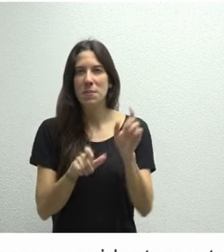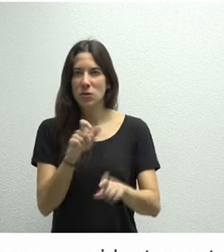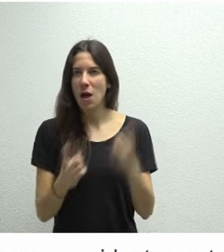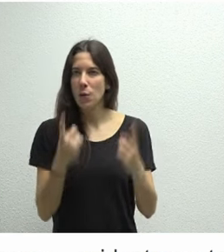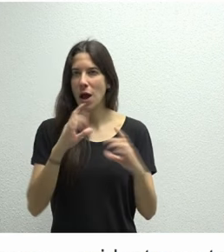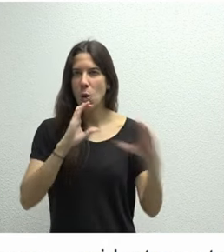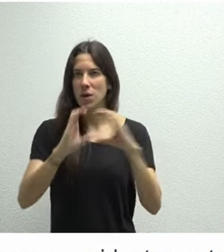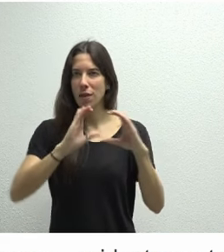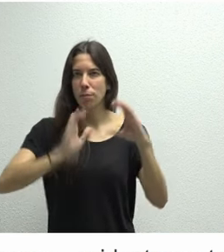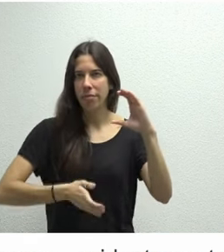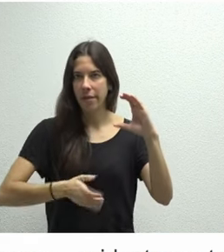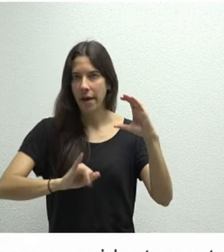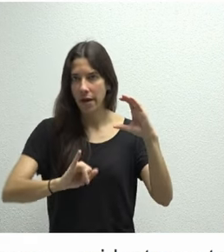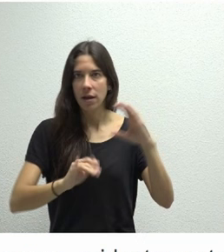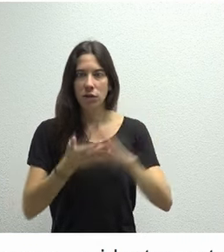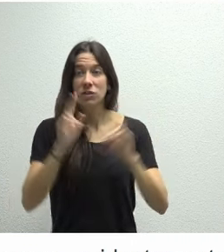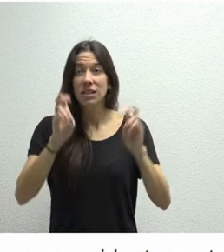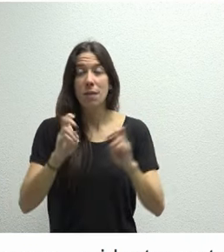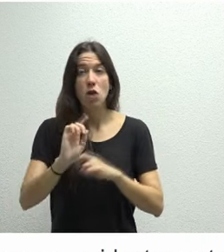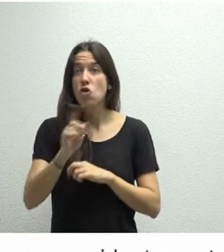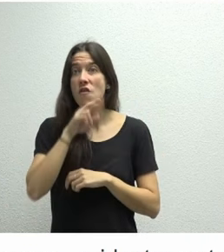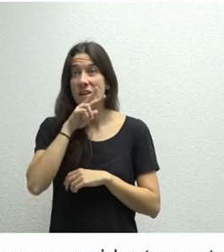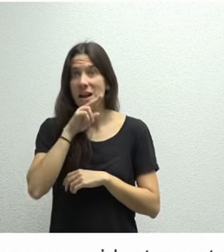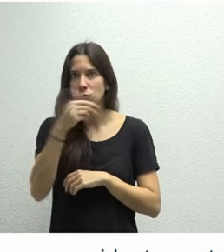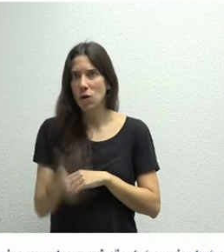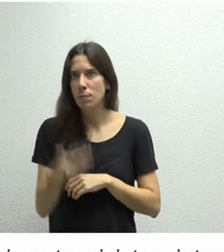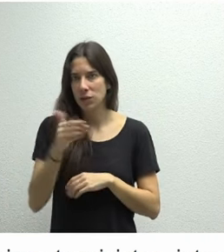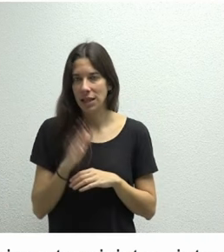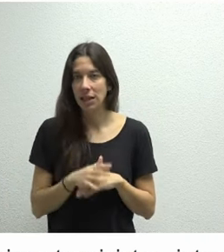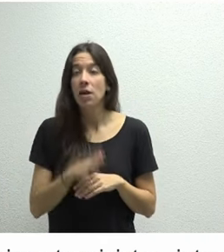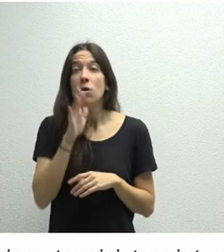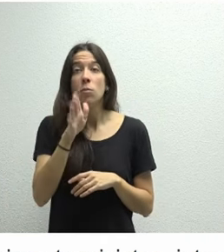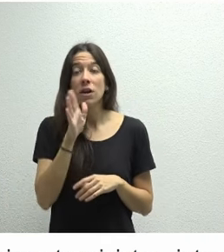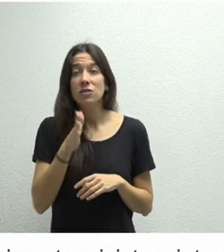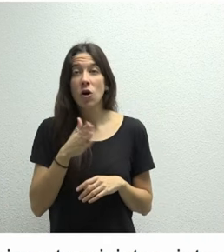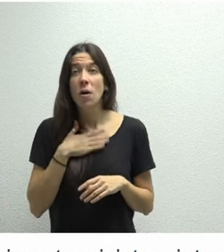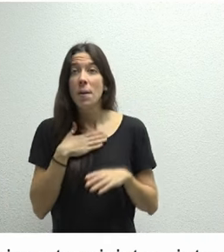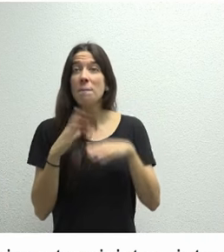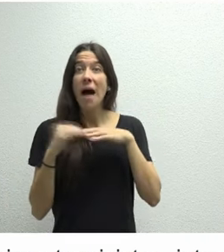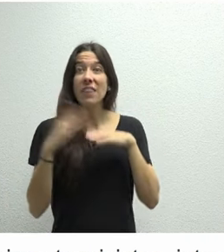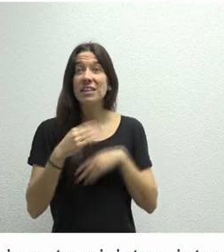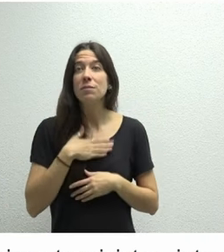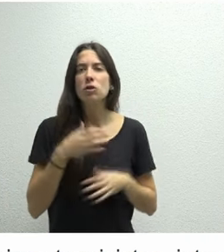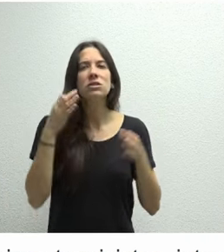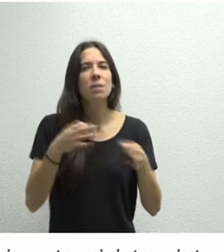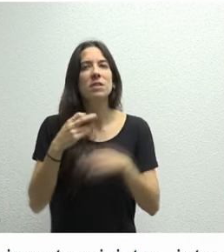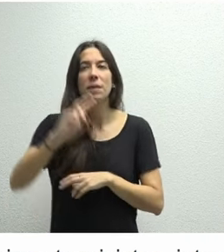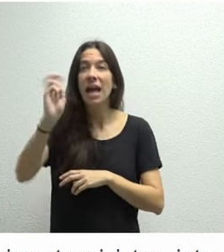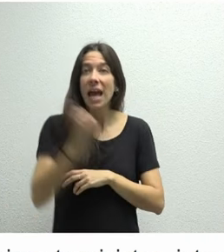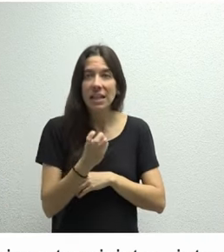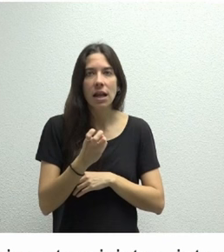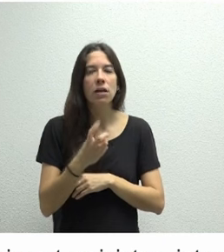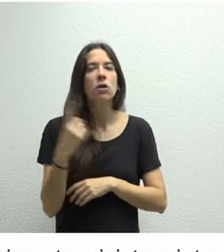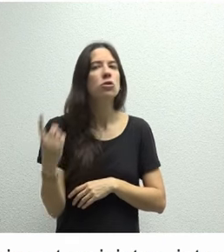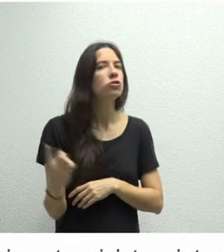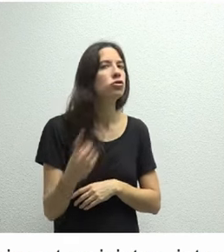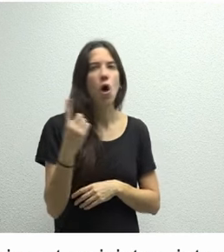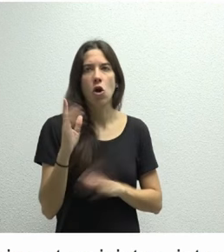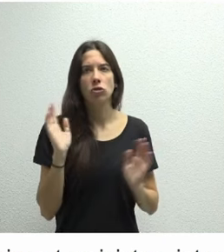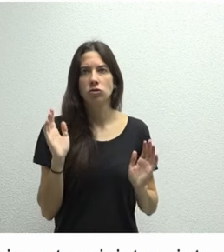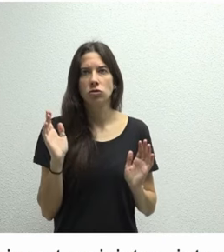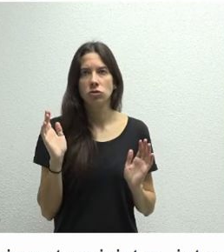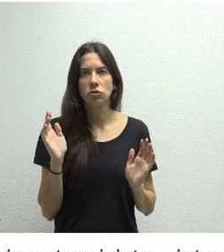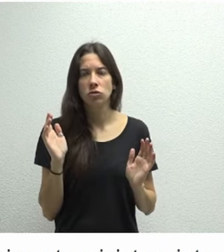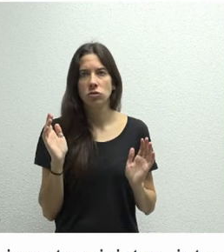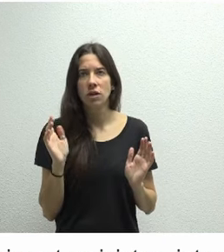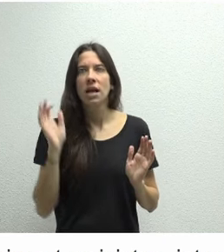lo no verbal me parece importantísimo Por eso mis pacientes pasan solos siempre a la consulta a pesar de que a veces sobre todo